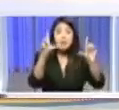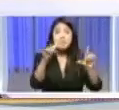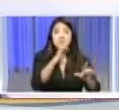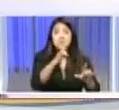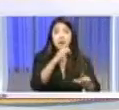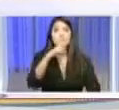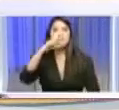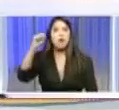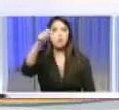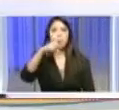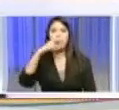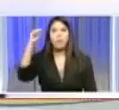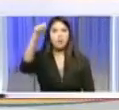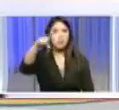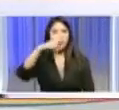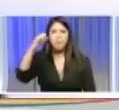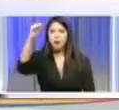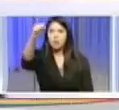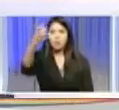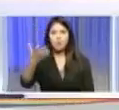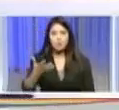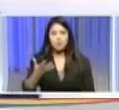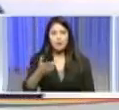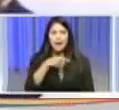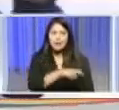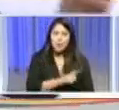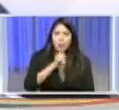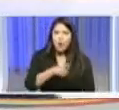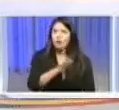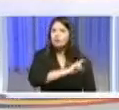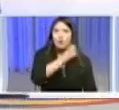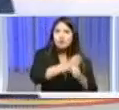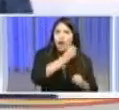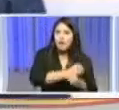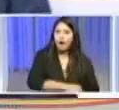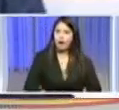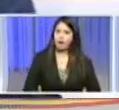Maduro, Maduro, Maduro. Una pila de bandidos que no trabajan.